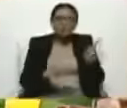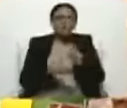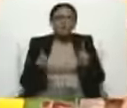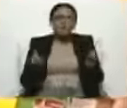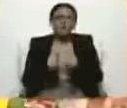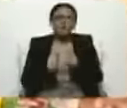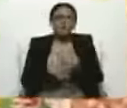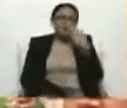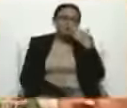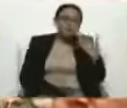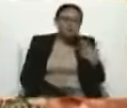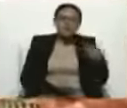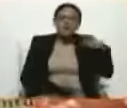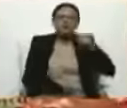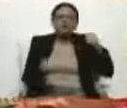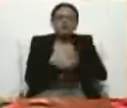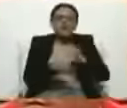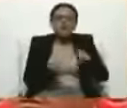¿ves?